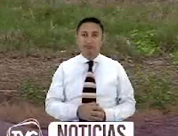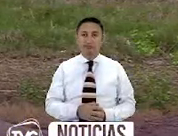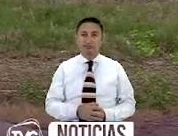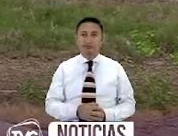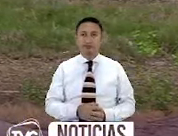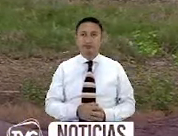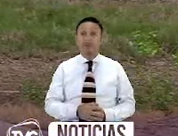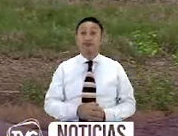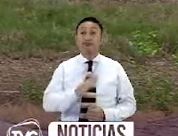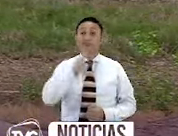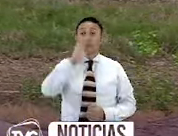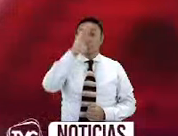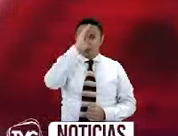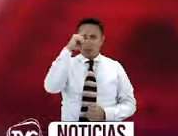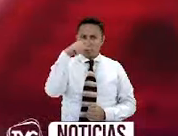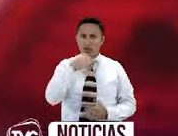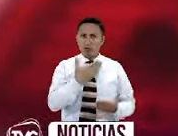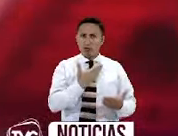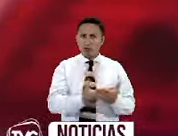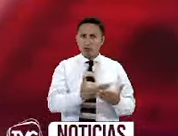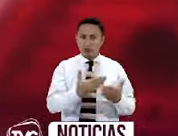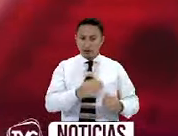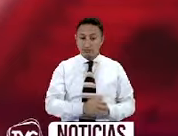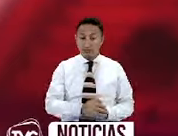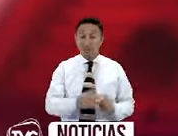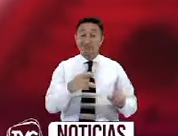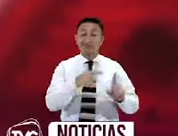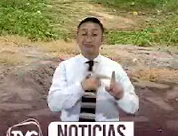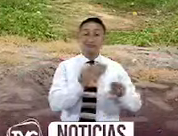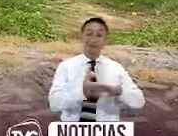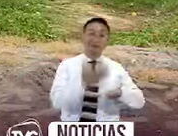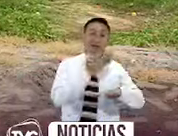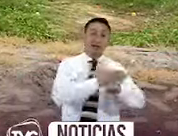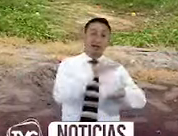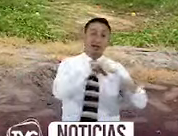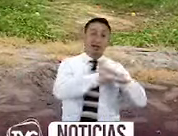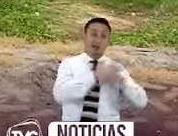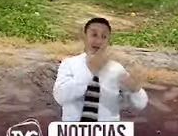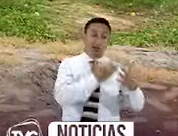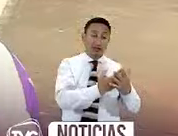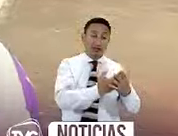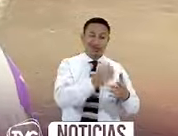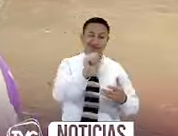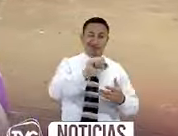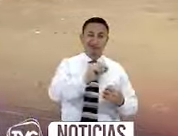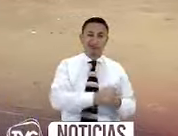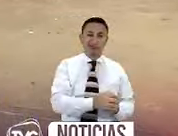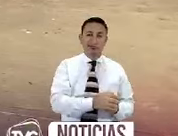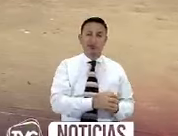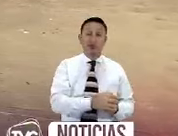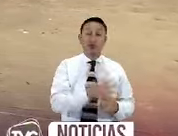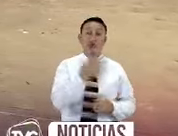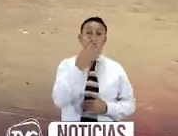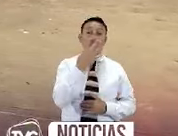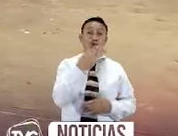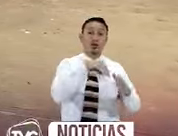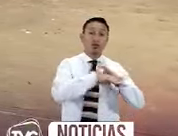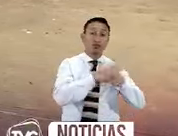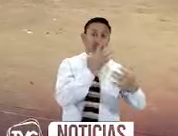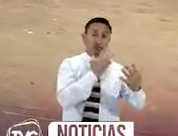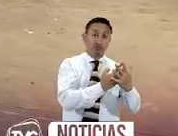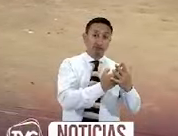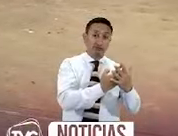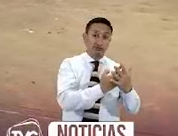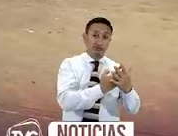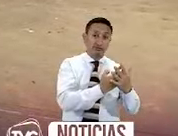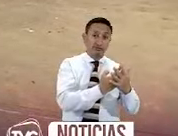levantó indicios balísticos. El fallecido tenía antecedentes penales, informó la fiscalía. Efectivamente tenía 4 causas anteriores. Por